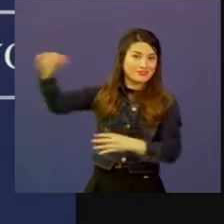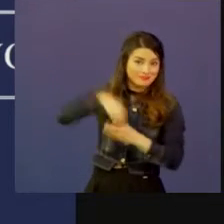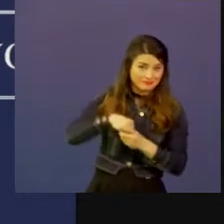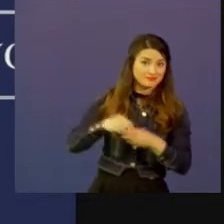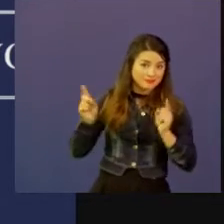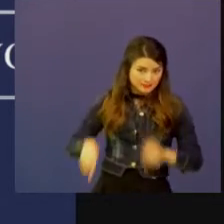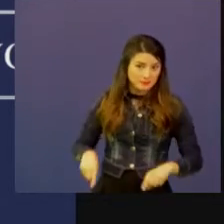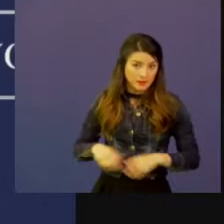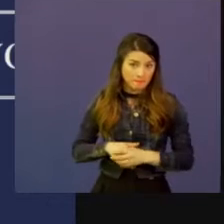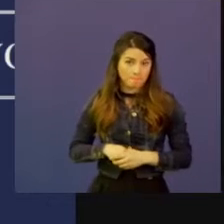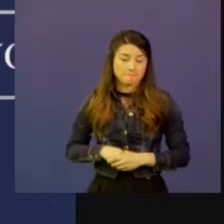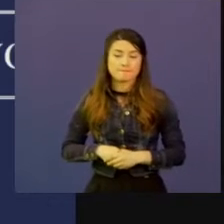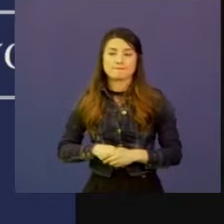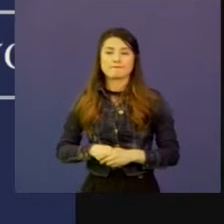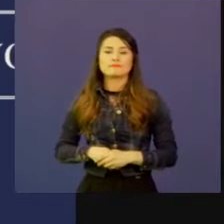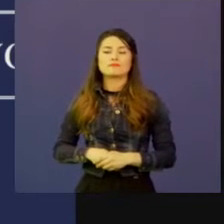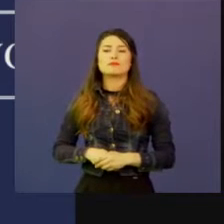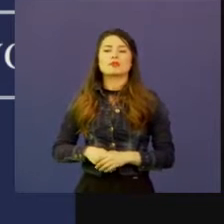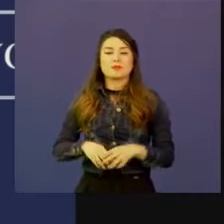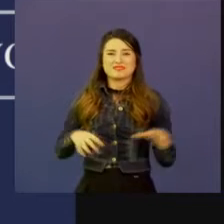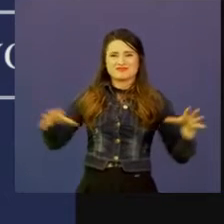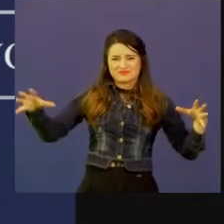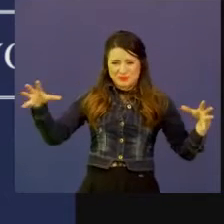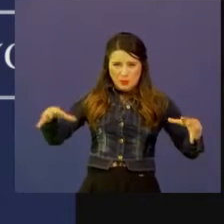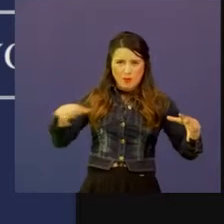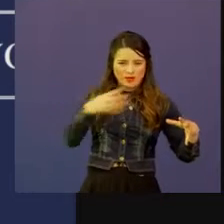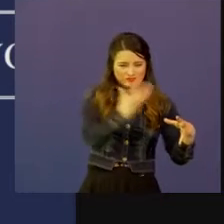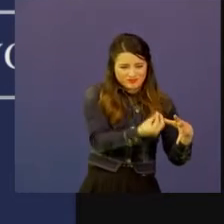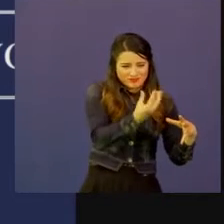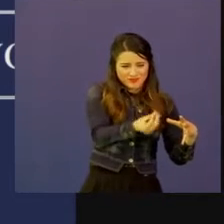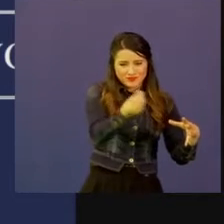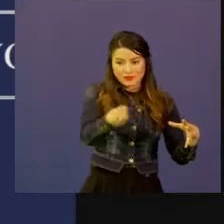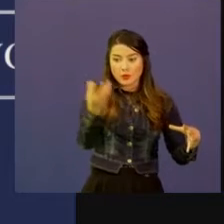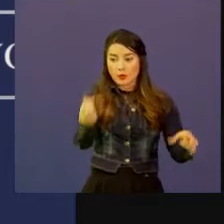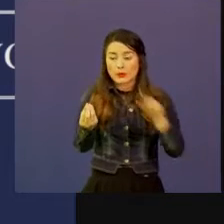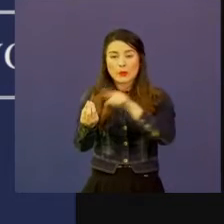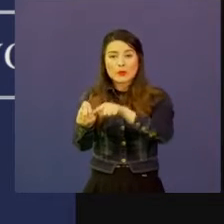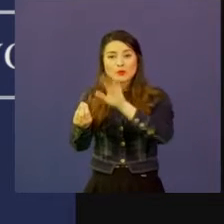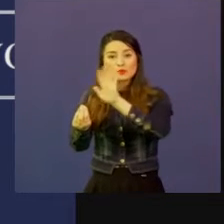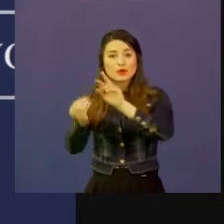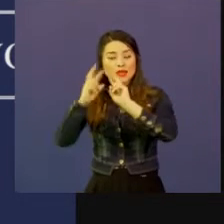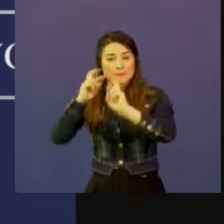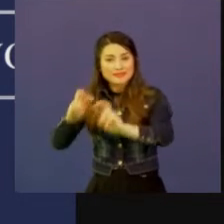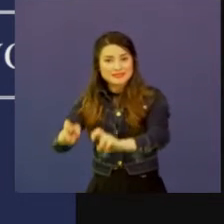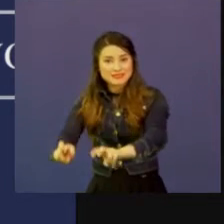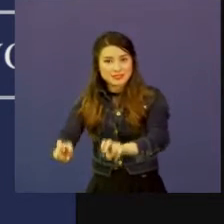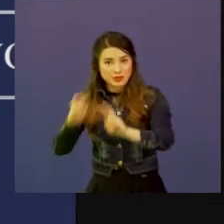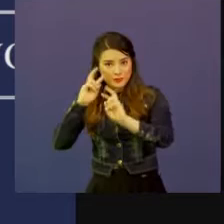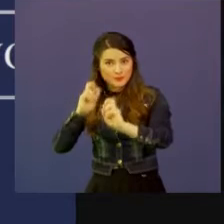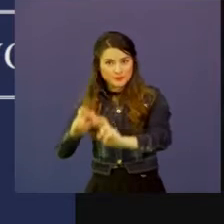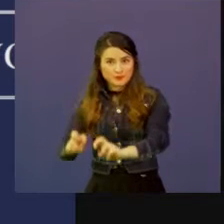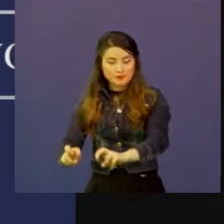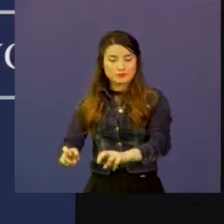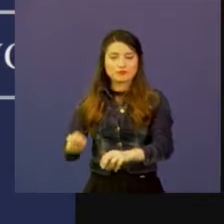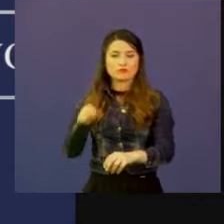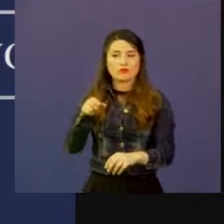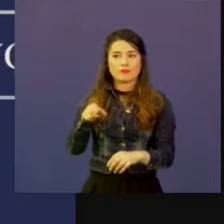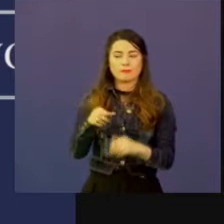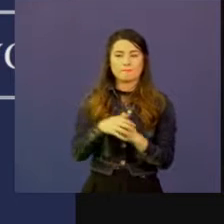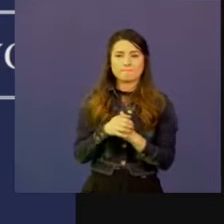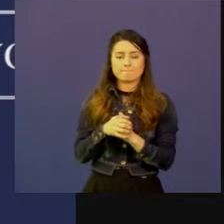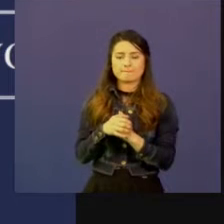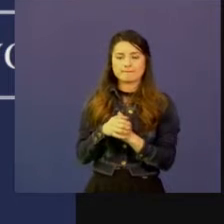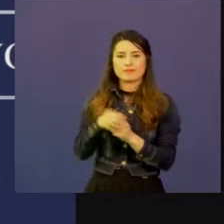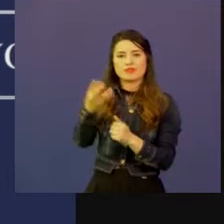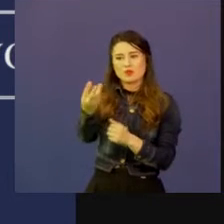unos investigadores que también cumplen el rol de trabajar en la parte del diseño de la investigación más asociada al proceso de codiseño